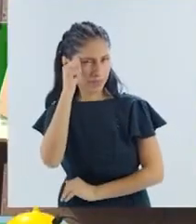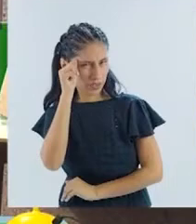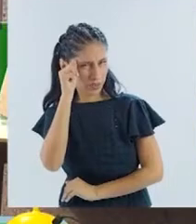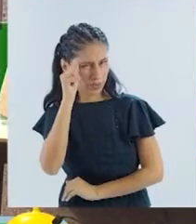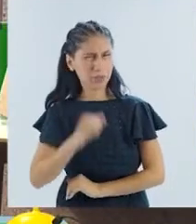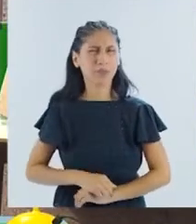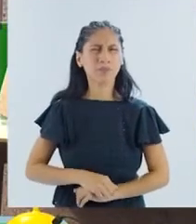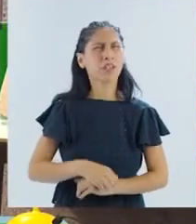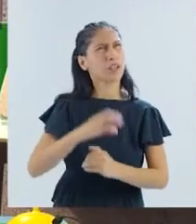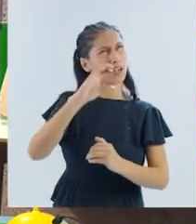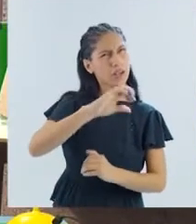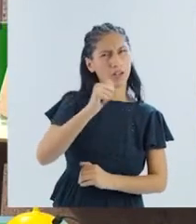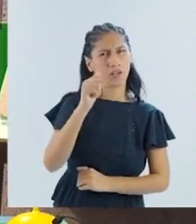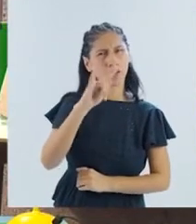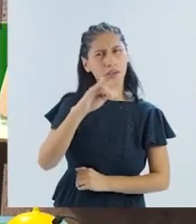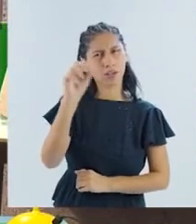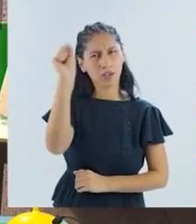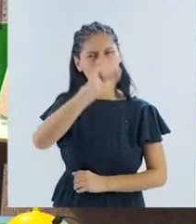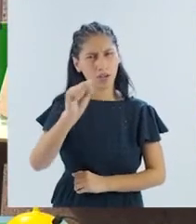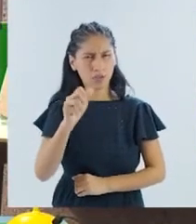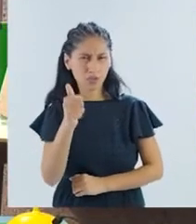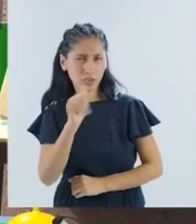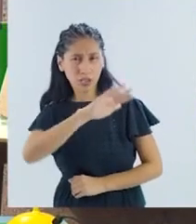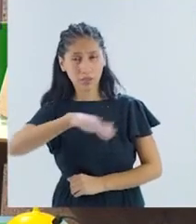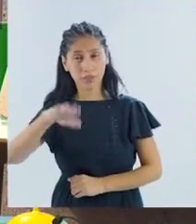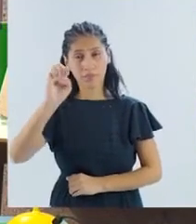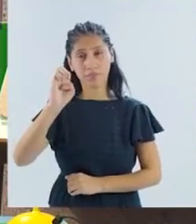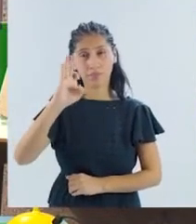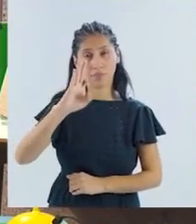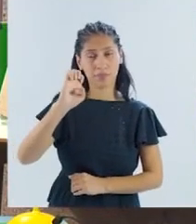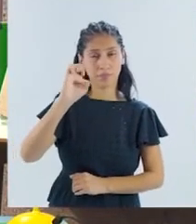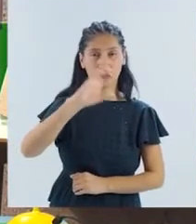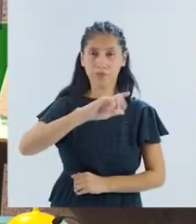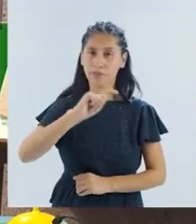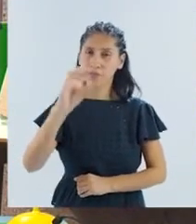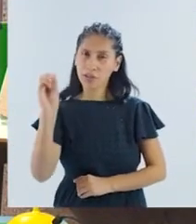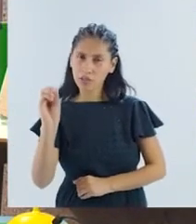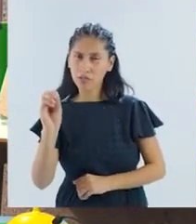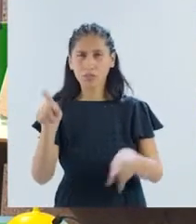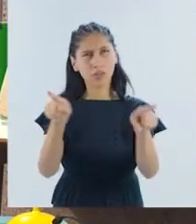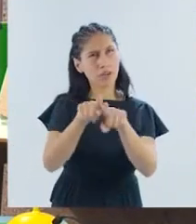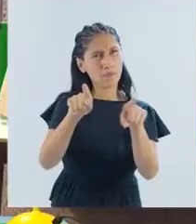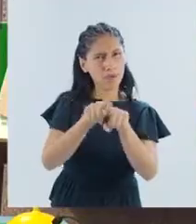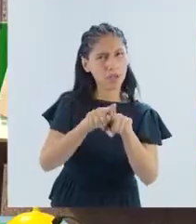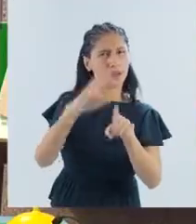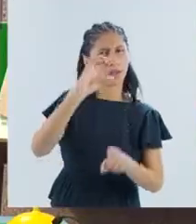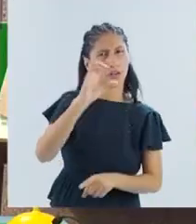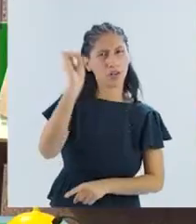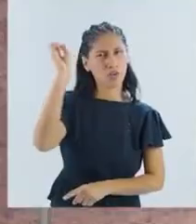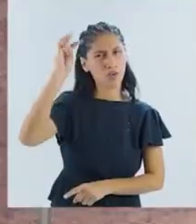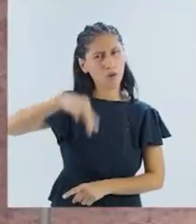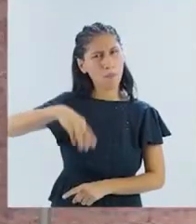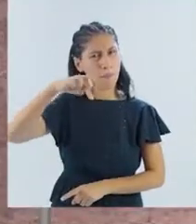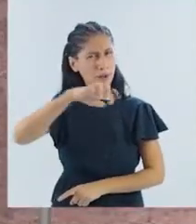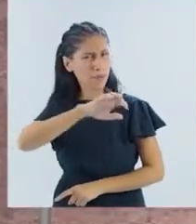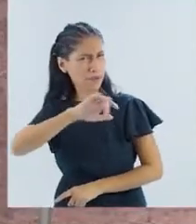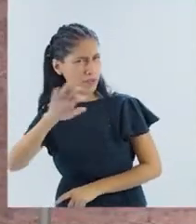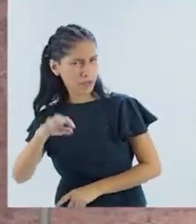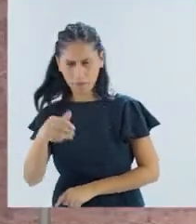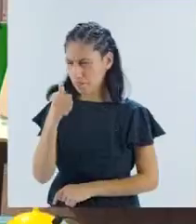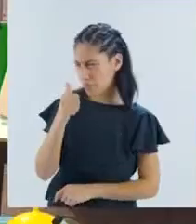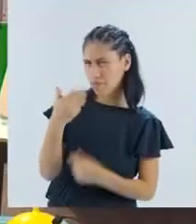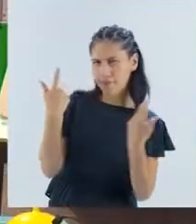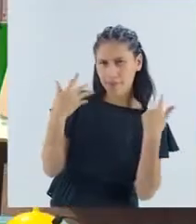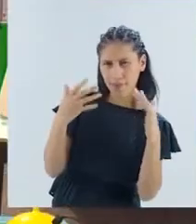Recuerdo que eran causa-efecto, sinonimia, antonimia, complementariedad.